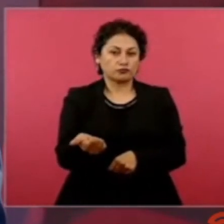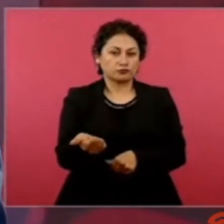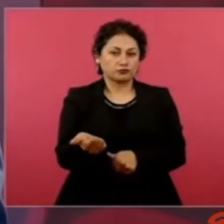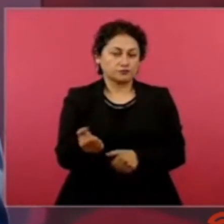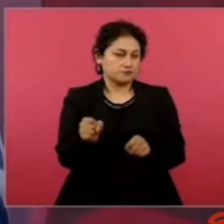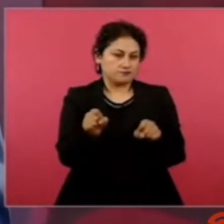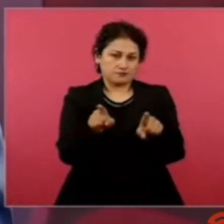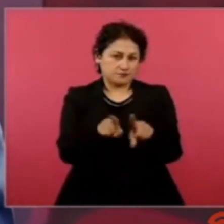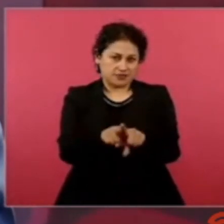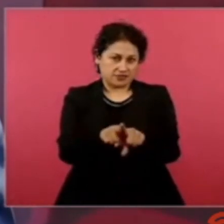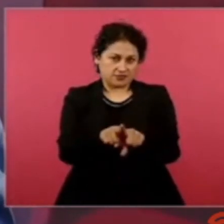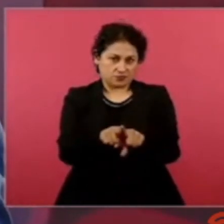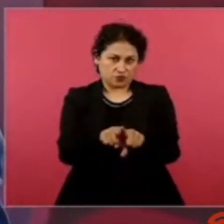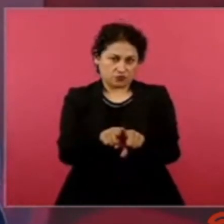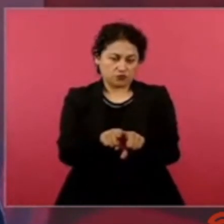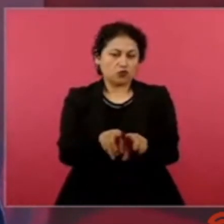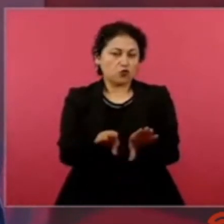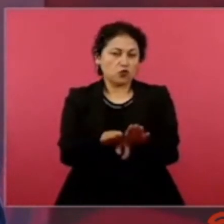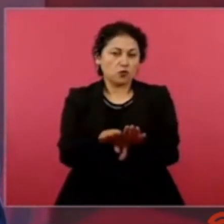de un hombre guapo,